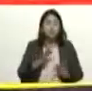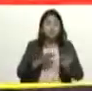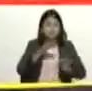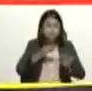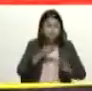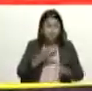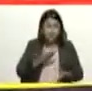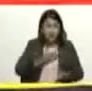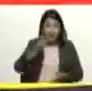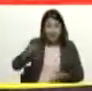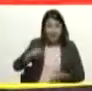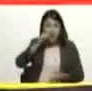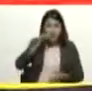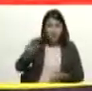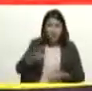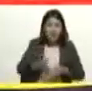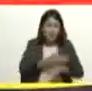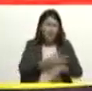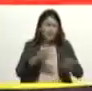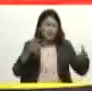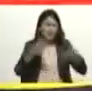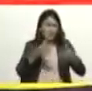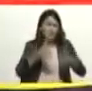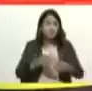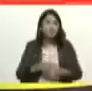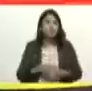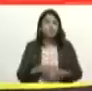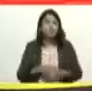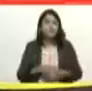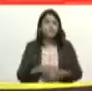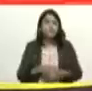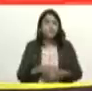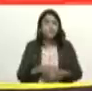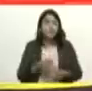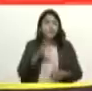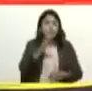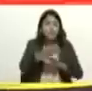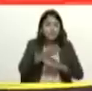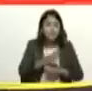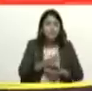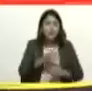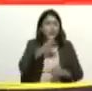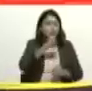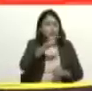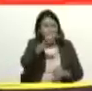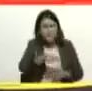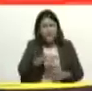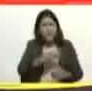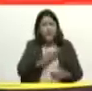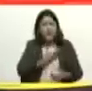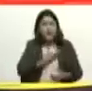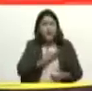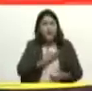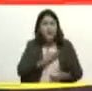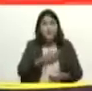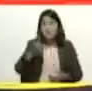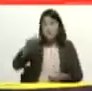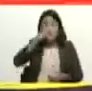yo le decía en la reunión previa, las veces que nosotros hemos tenido que ir al interior del país a denunciar a un alcalde, que nos han llegado denuncias del